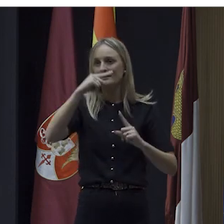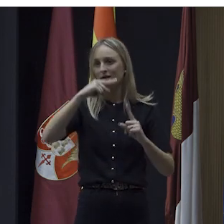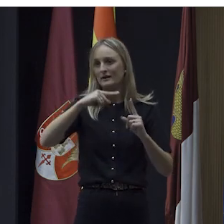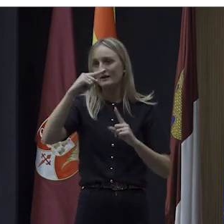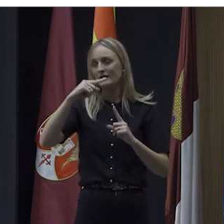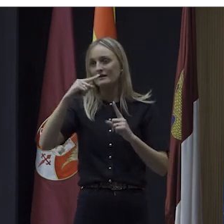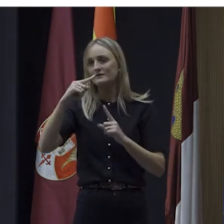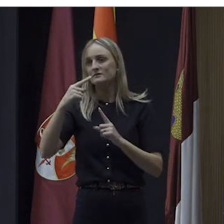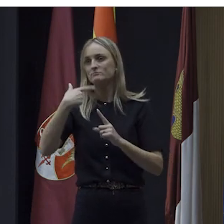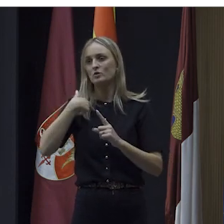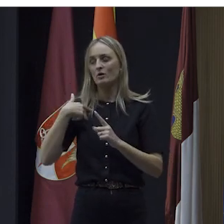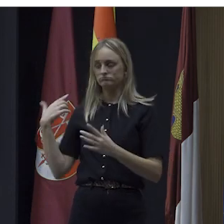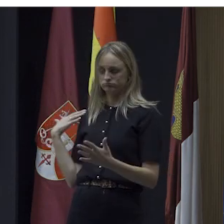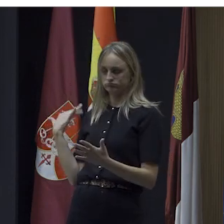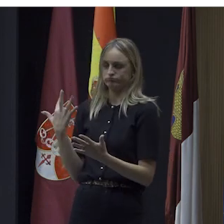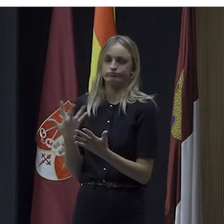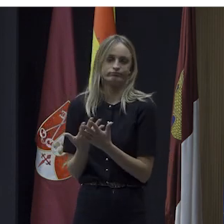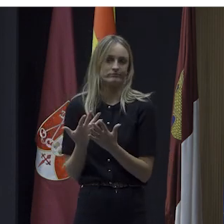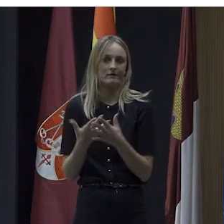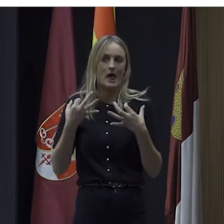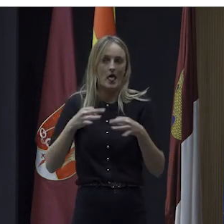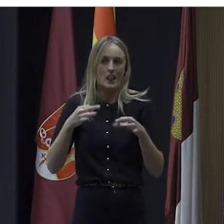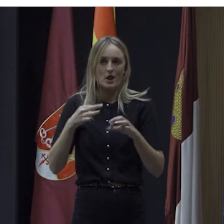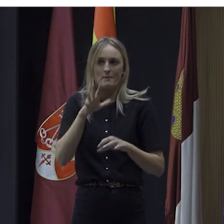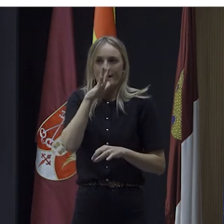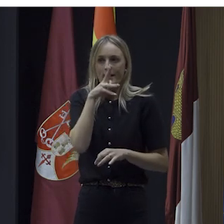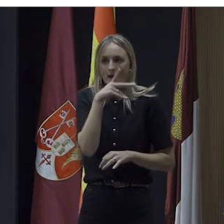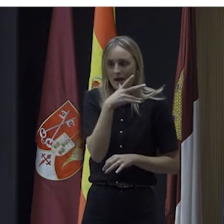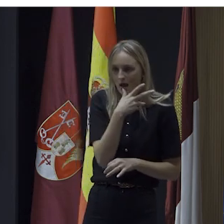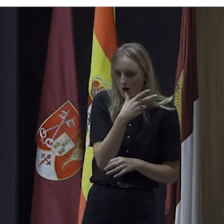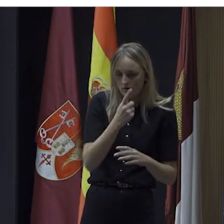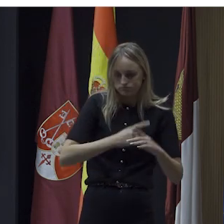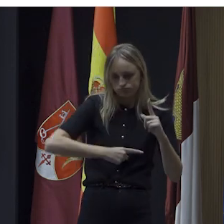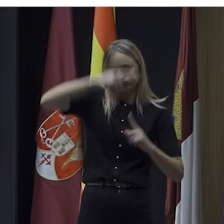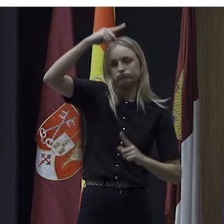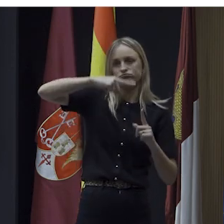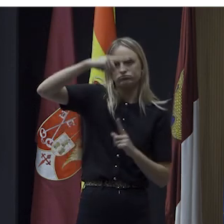Toda la vida baja y ahora la tengo alta. 16, 15, 17.